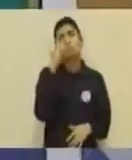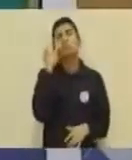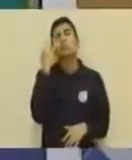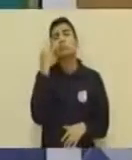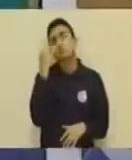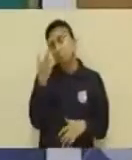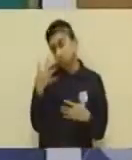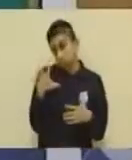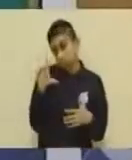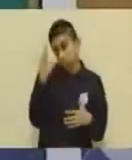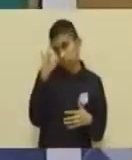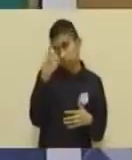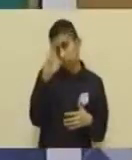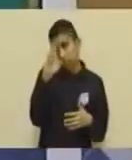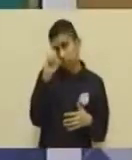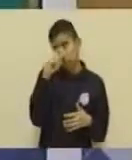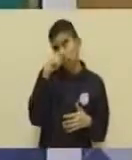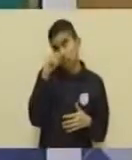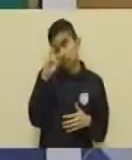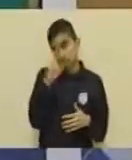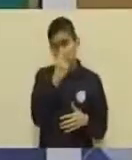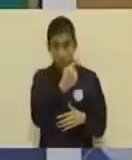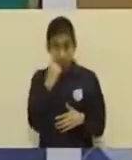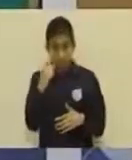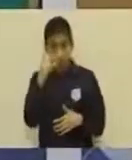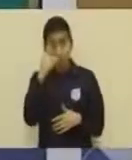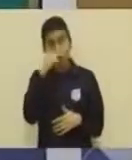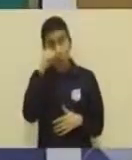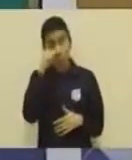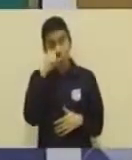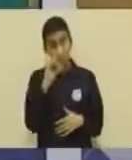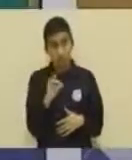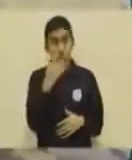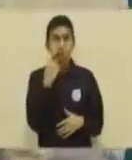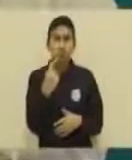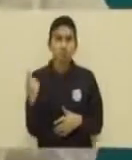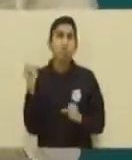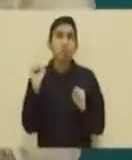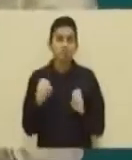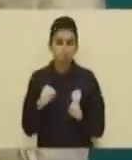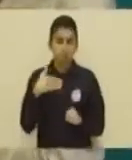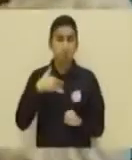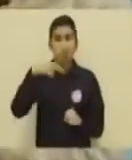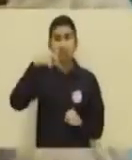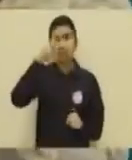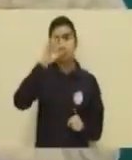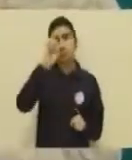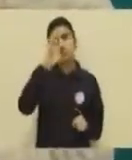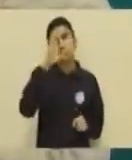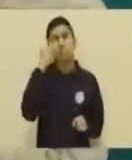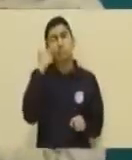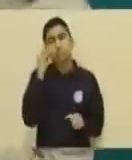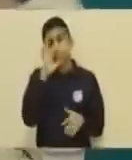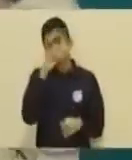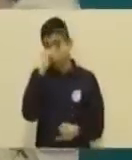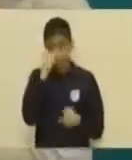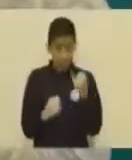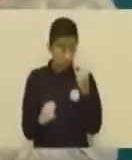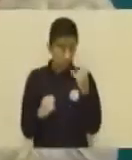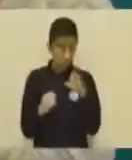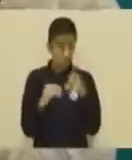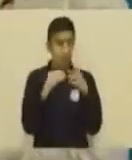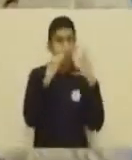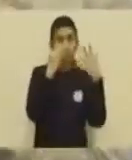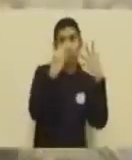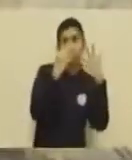a restar cada dato, le vamos a restar el promedio, ¿sí? Entonces, a la hora de que nosotros restamos 80